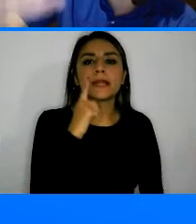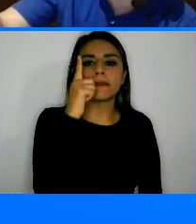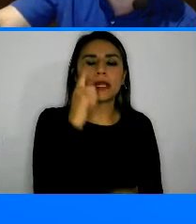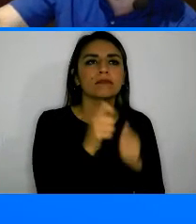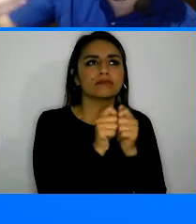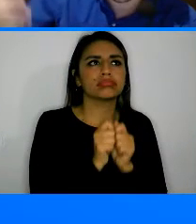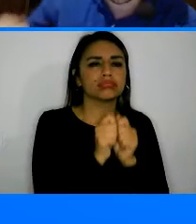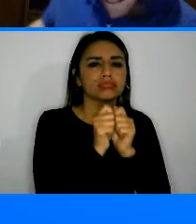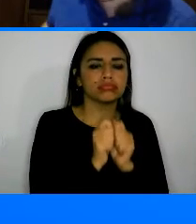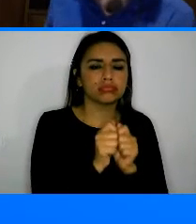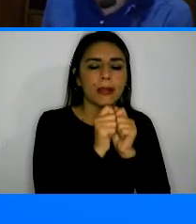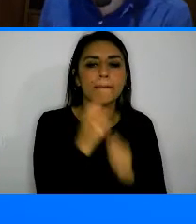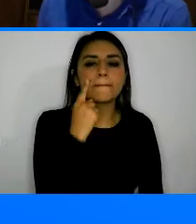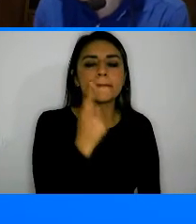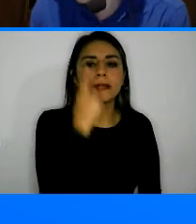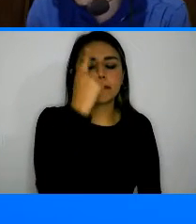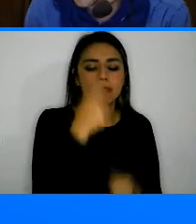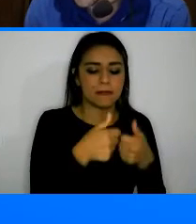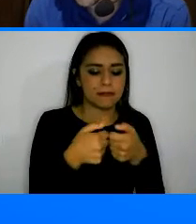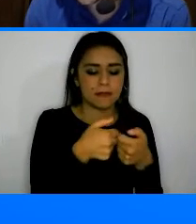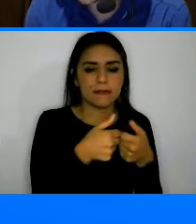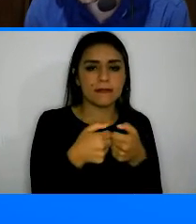primer, digamos,